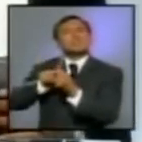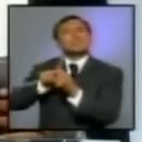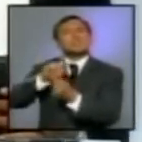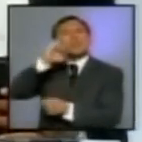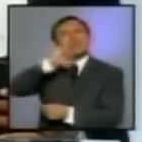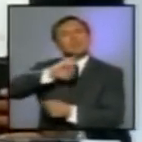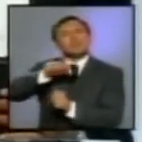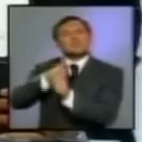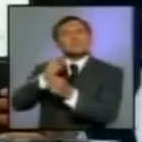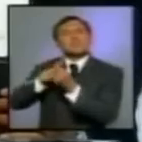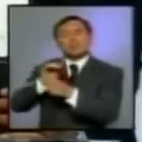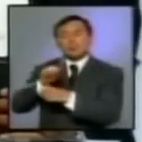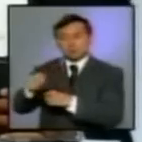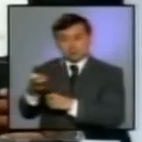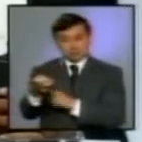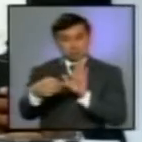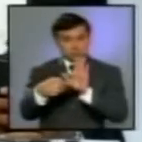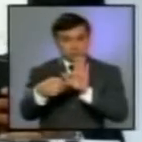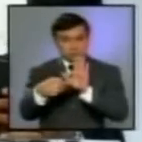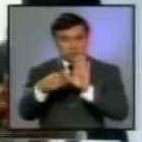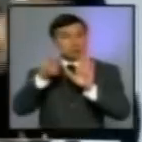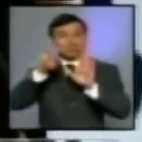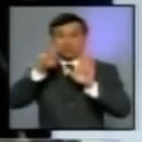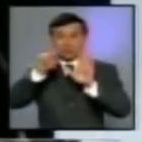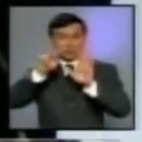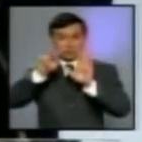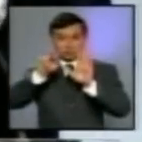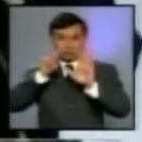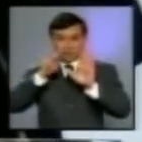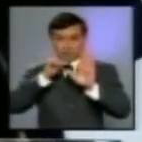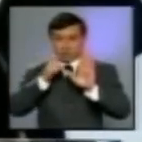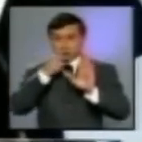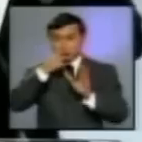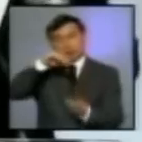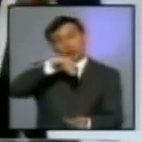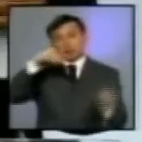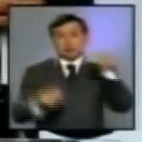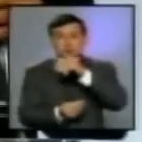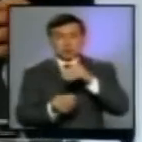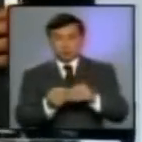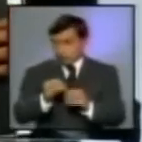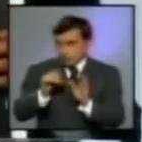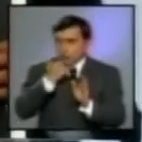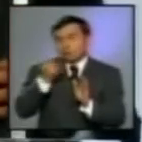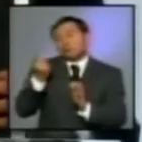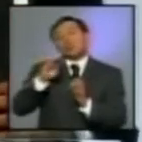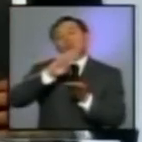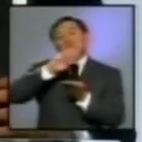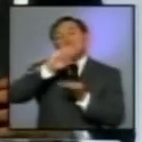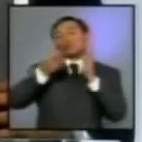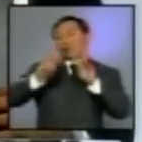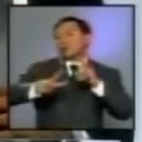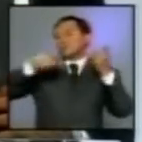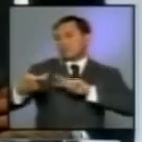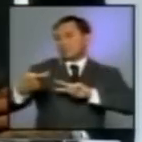También esto no se va a ver en televisión. No, porque está al revés. ¿Ah, sí? Ah, bueno. Es el mundo al revés.